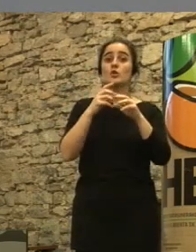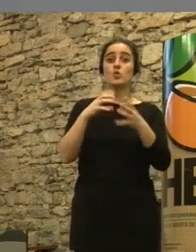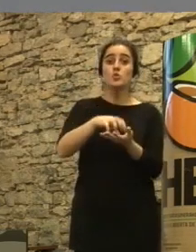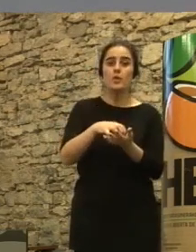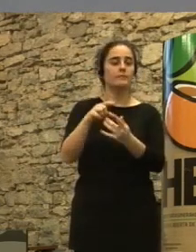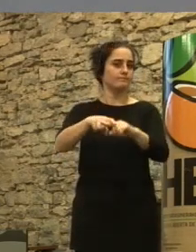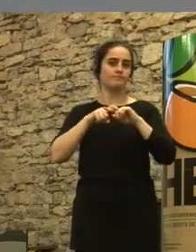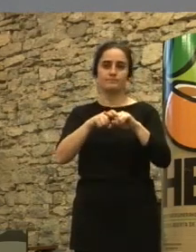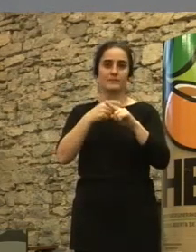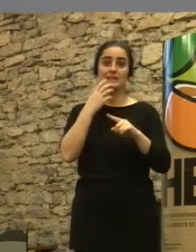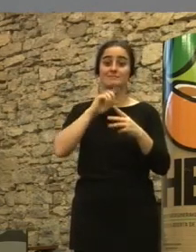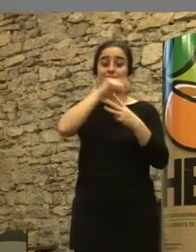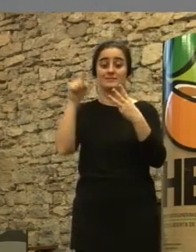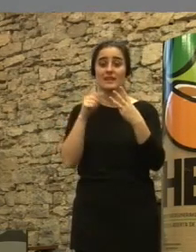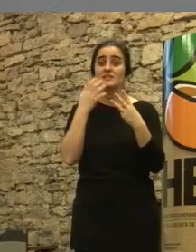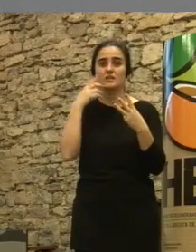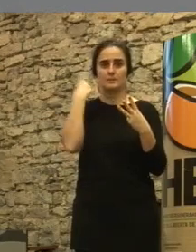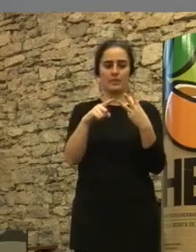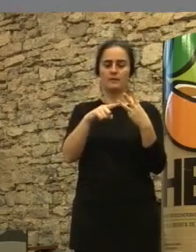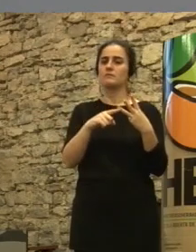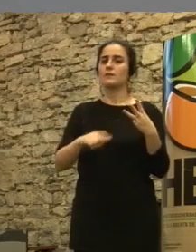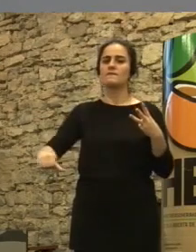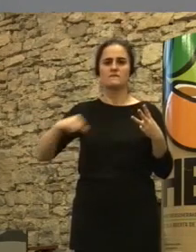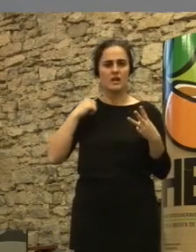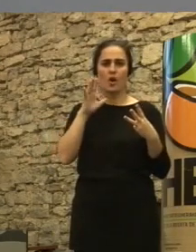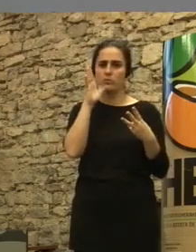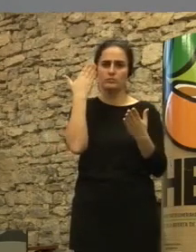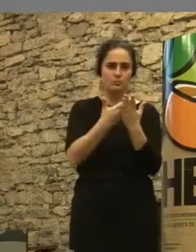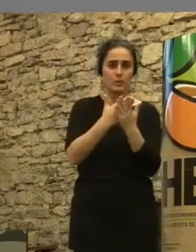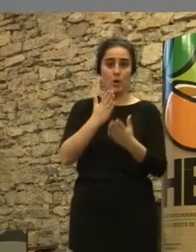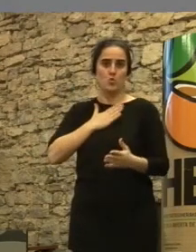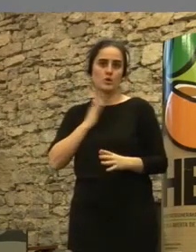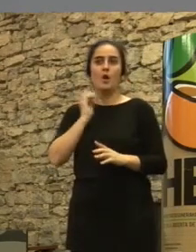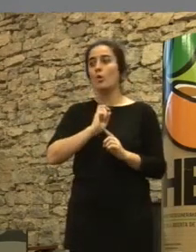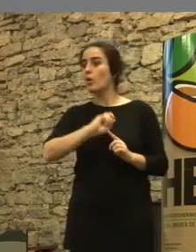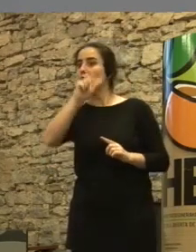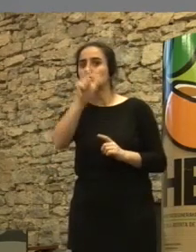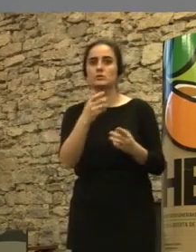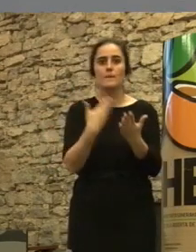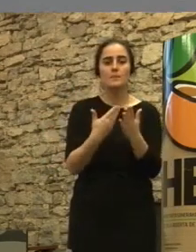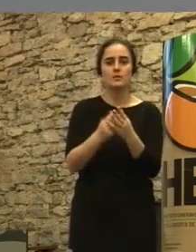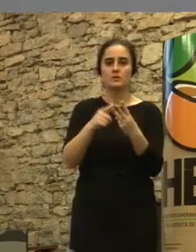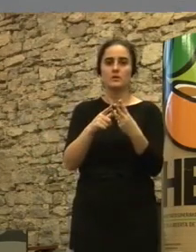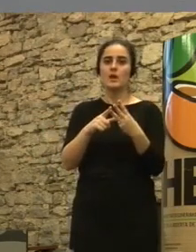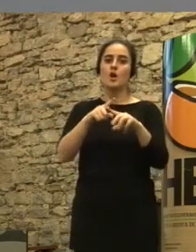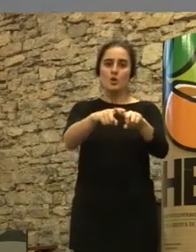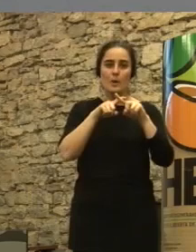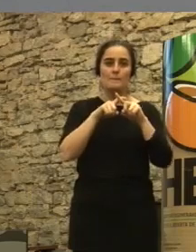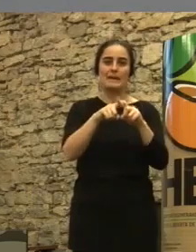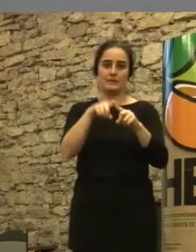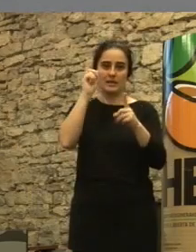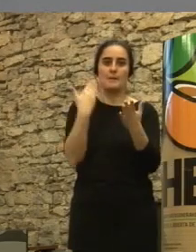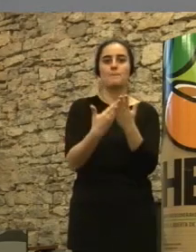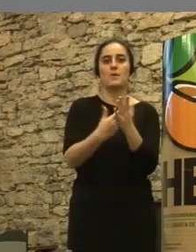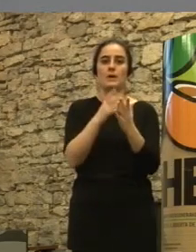tercero, una vez que sepáis que algo es falso, una vez que tengáis pruebas nuestra o de quien sea, de que algo es falso, también compartid eso, intentad parar esa mentira. Porque